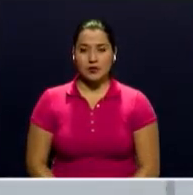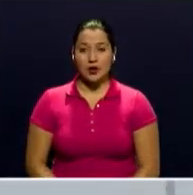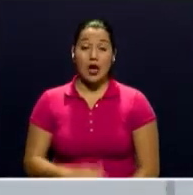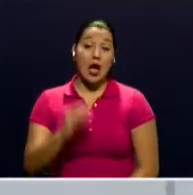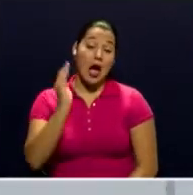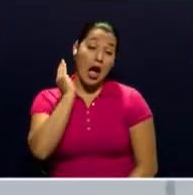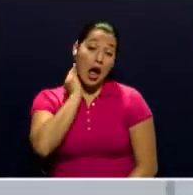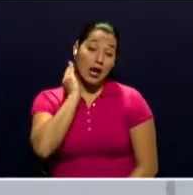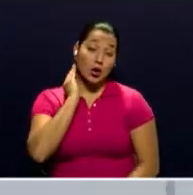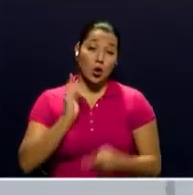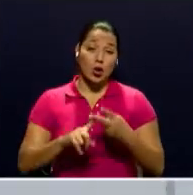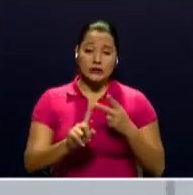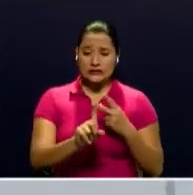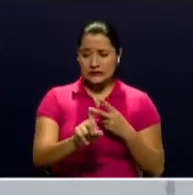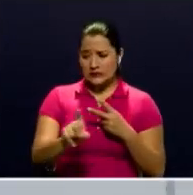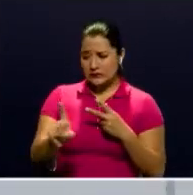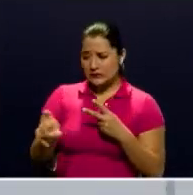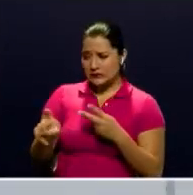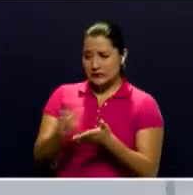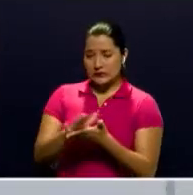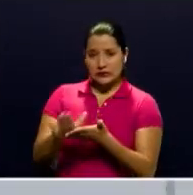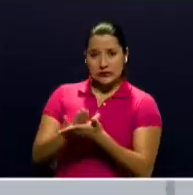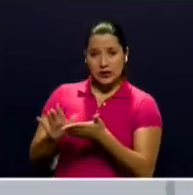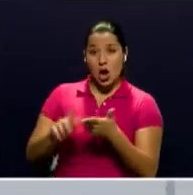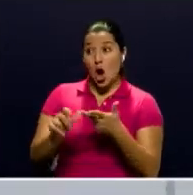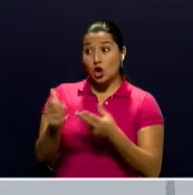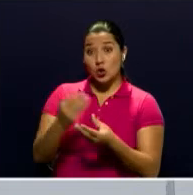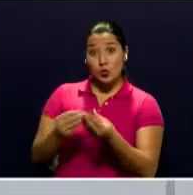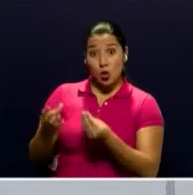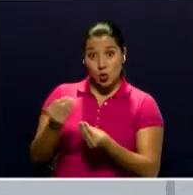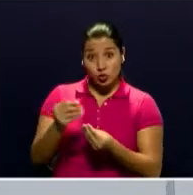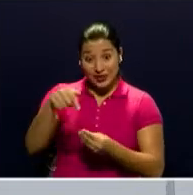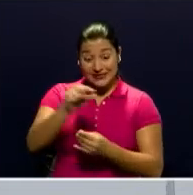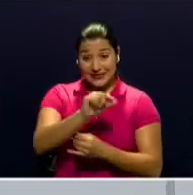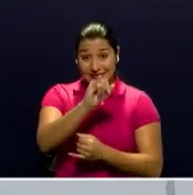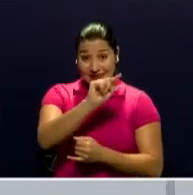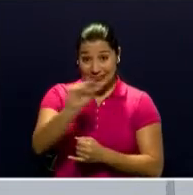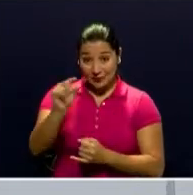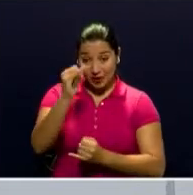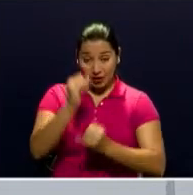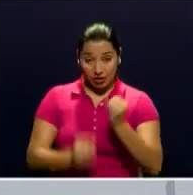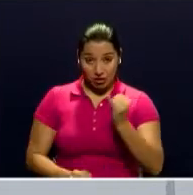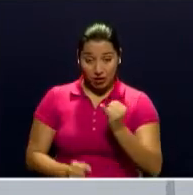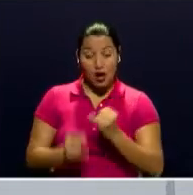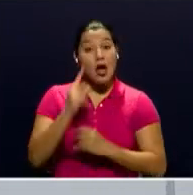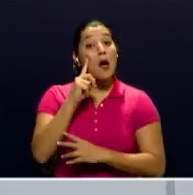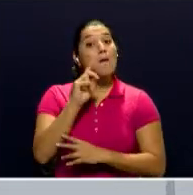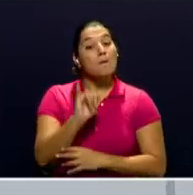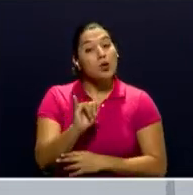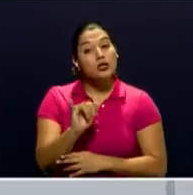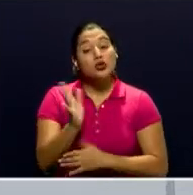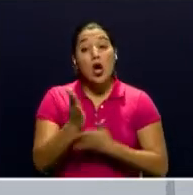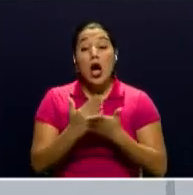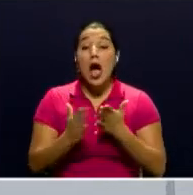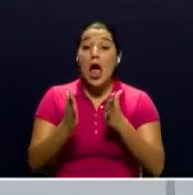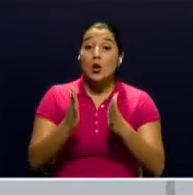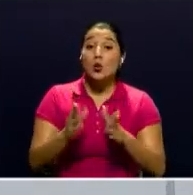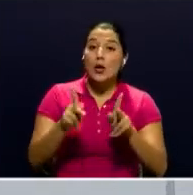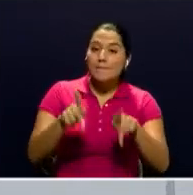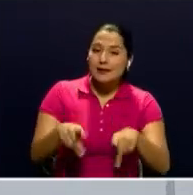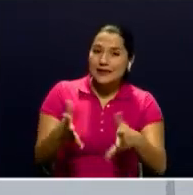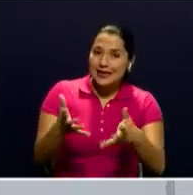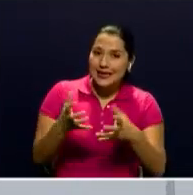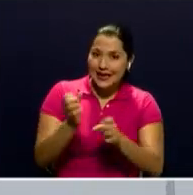Alcohol, desinfectante y otros productos de limpieza se han agotado durante esta semana. Por esta razón, hay quienes pretenden hacer